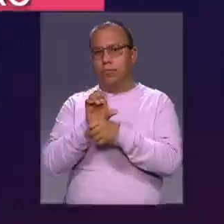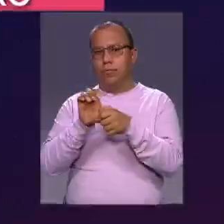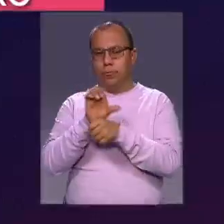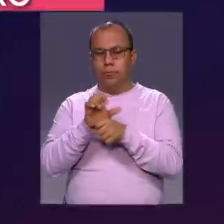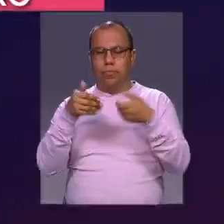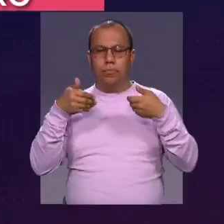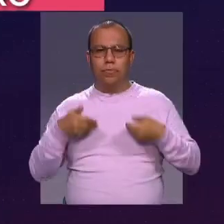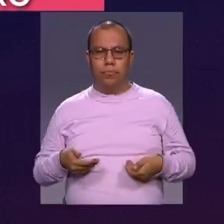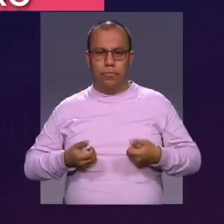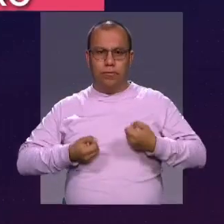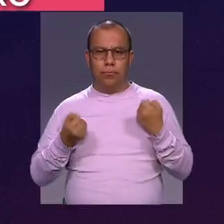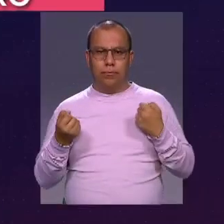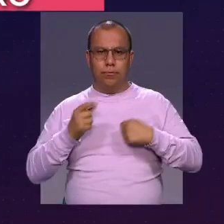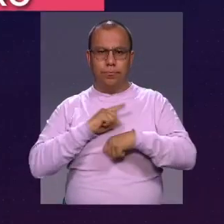Cristian León Bogotá en minutos